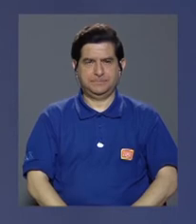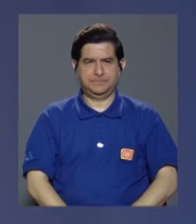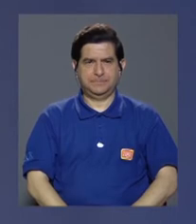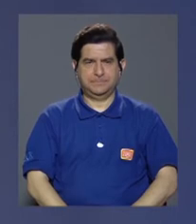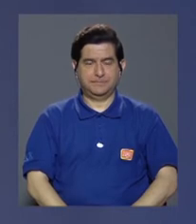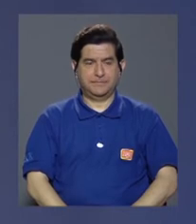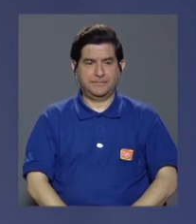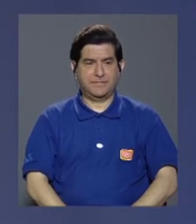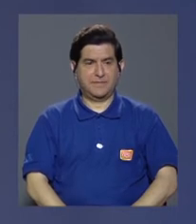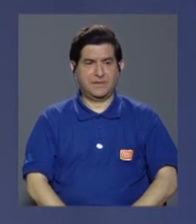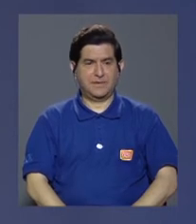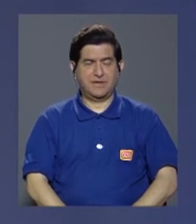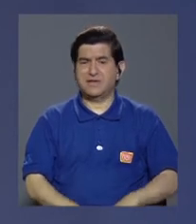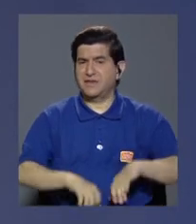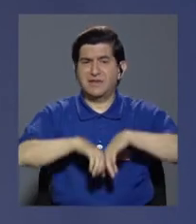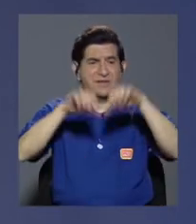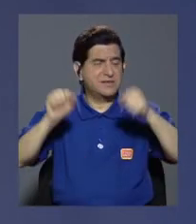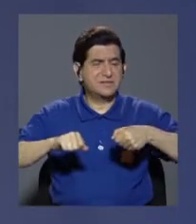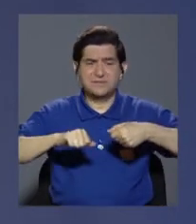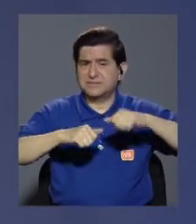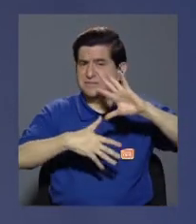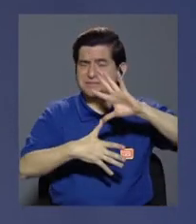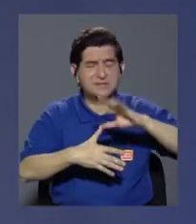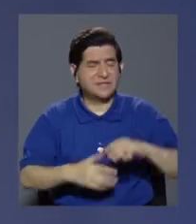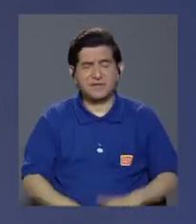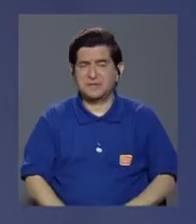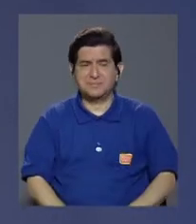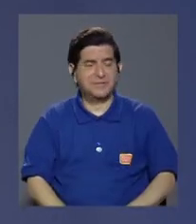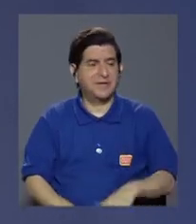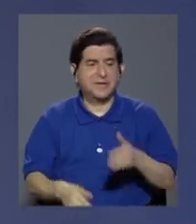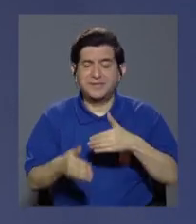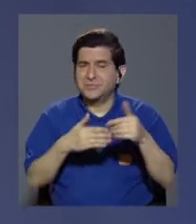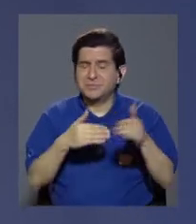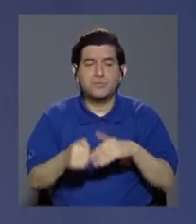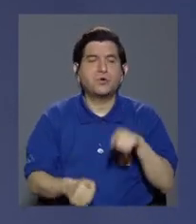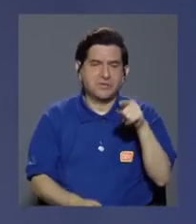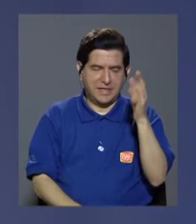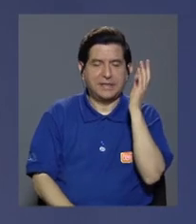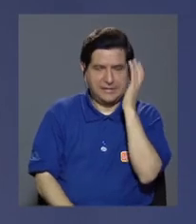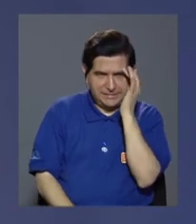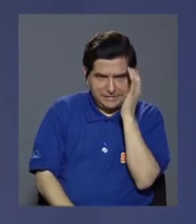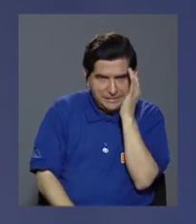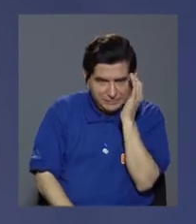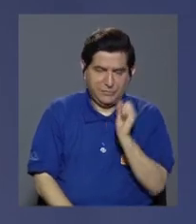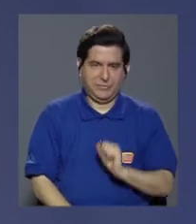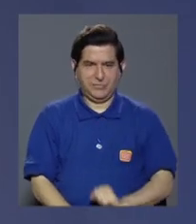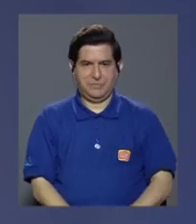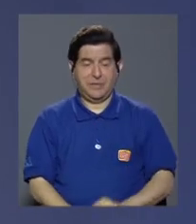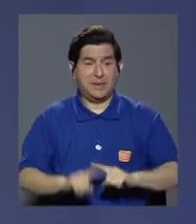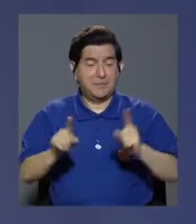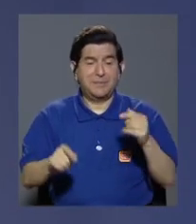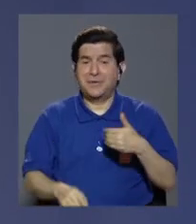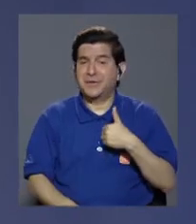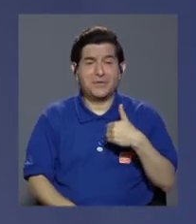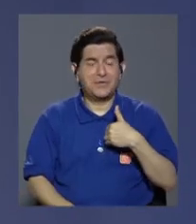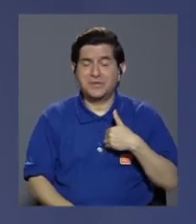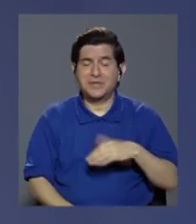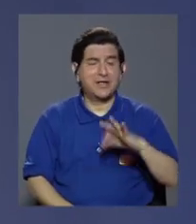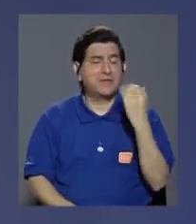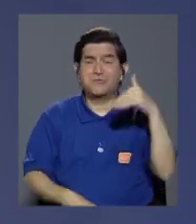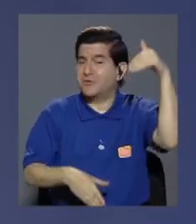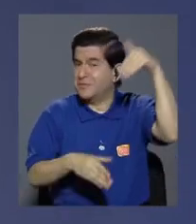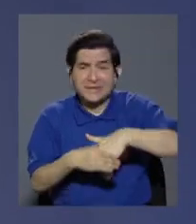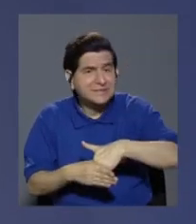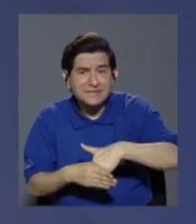y no hay forma que el sistema interamericano aunque le preocupe tenga de diente para poder entrar